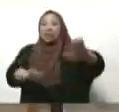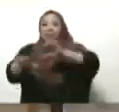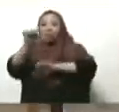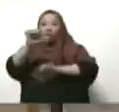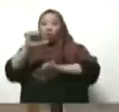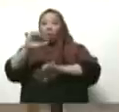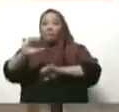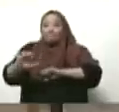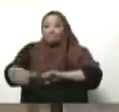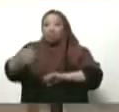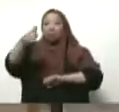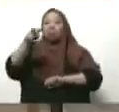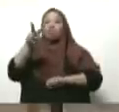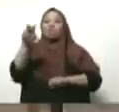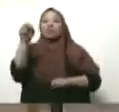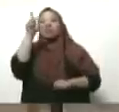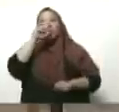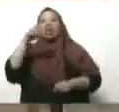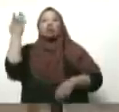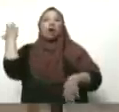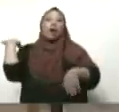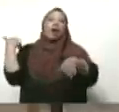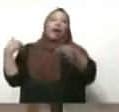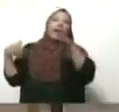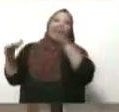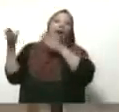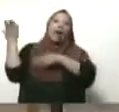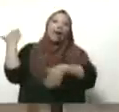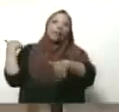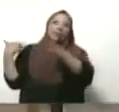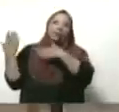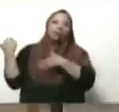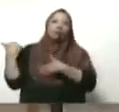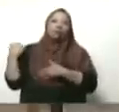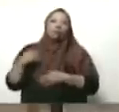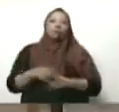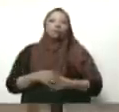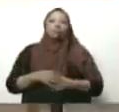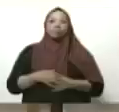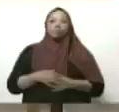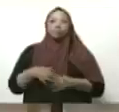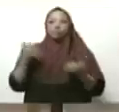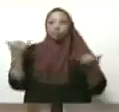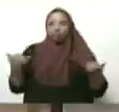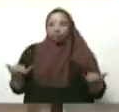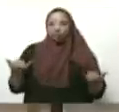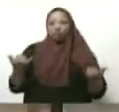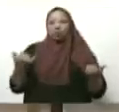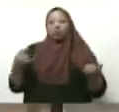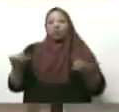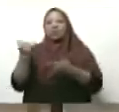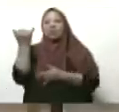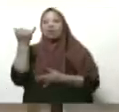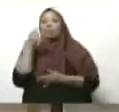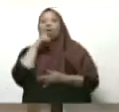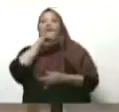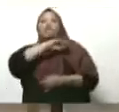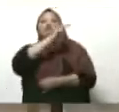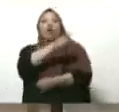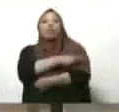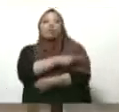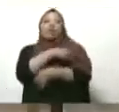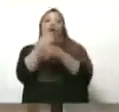que hace 20 años a la marihuana actual es más potente